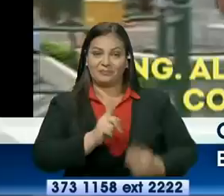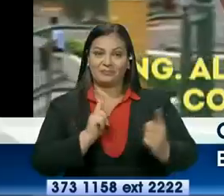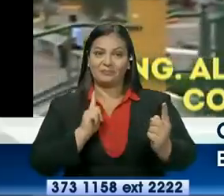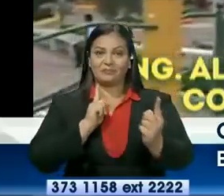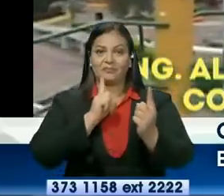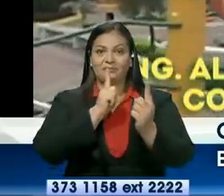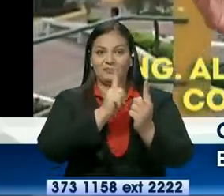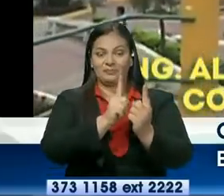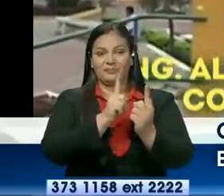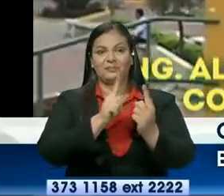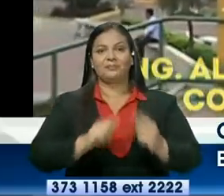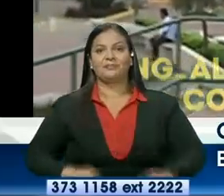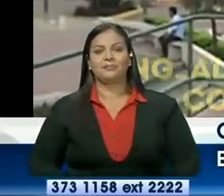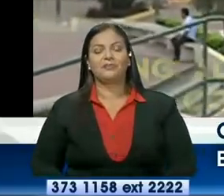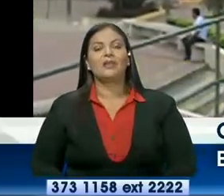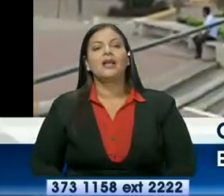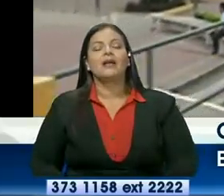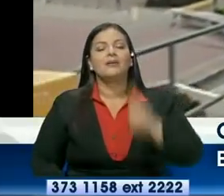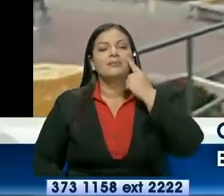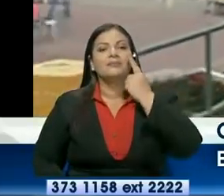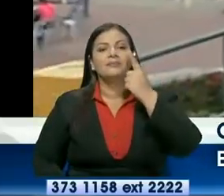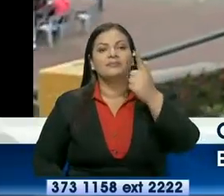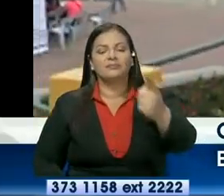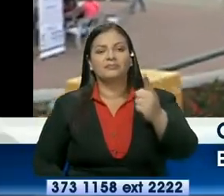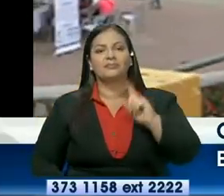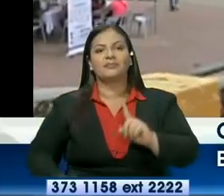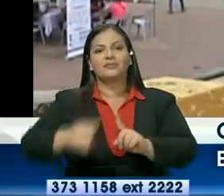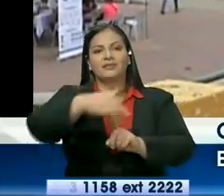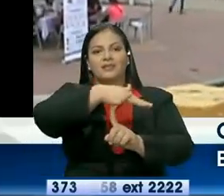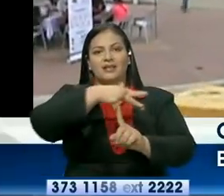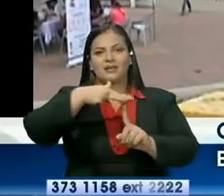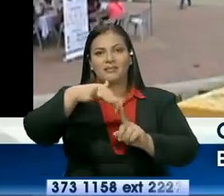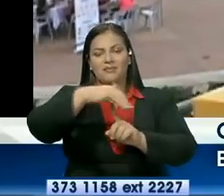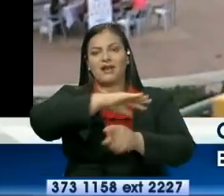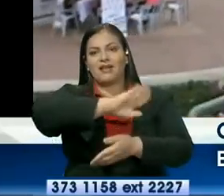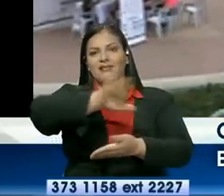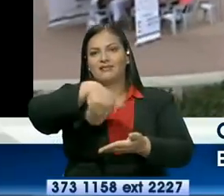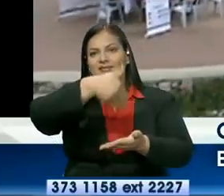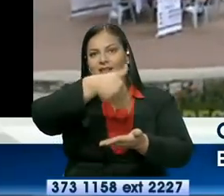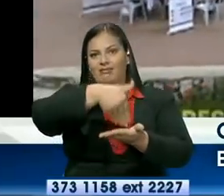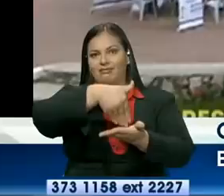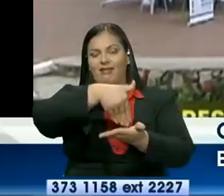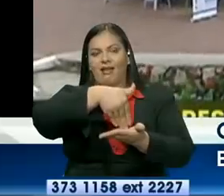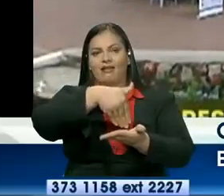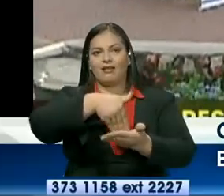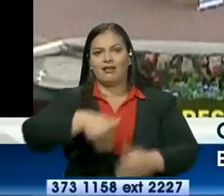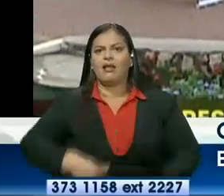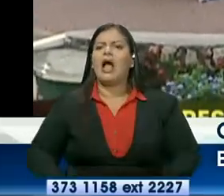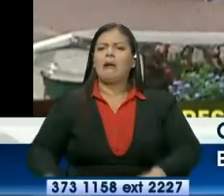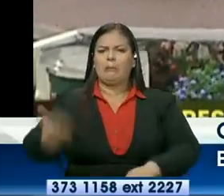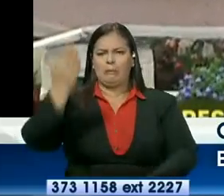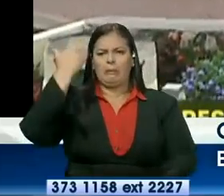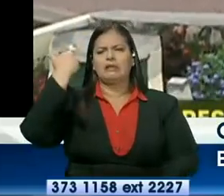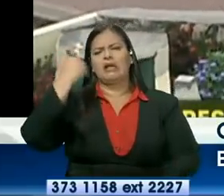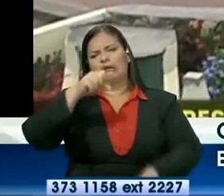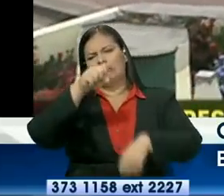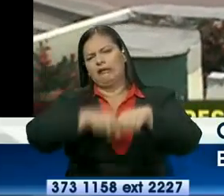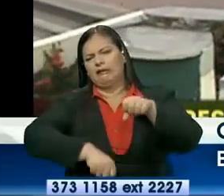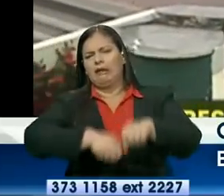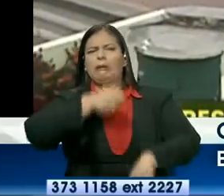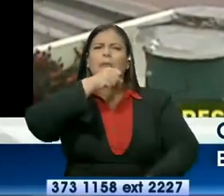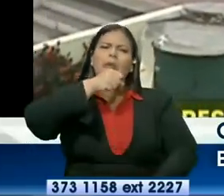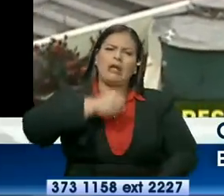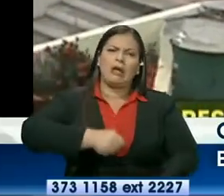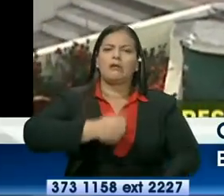en el Parque Central, un parque que hoy por hoy ha sido remodelado, cambiando lo antiguo, donde tenemos